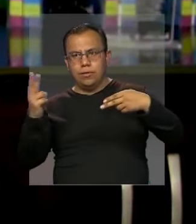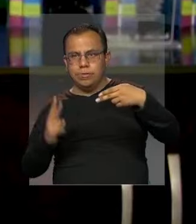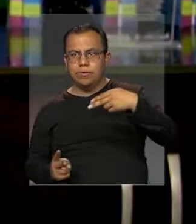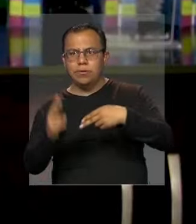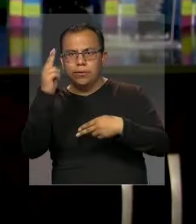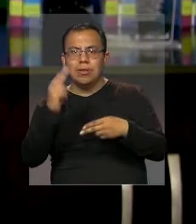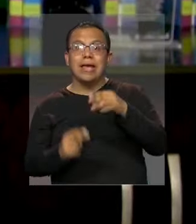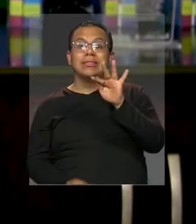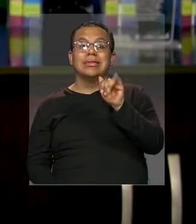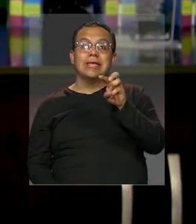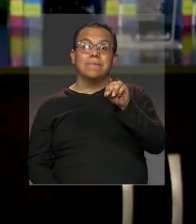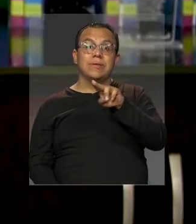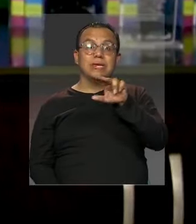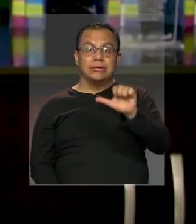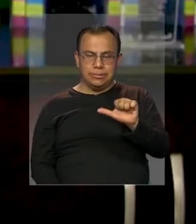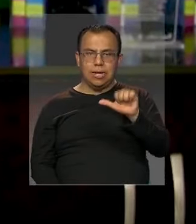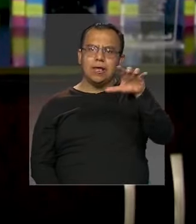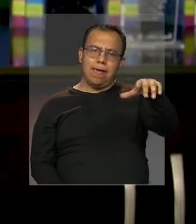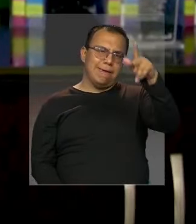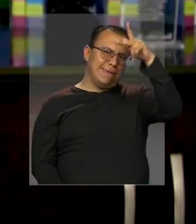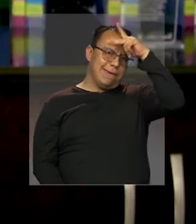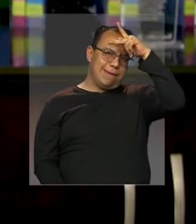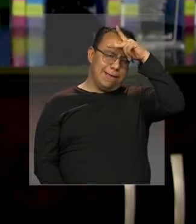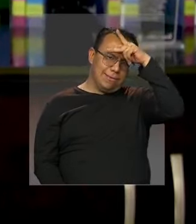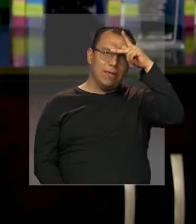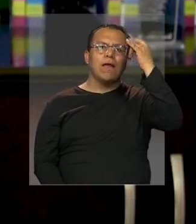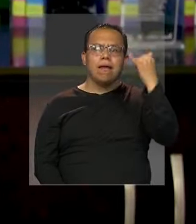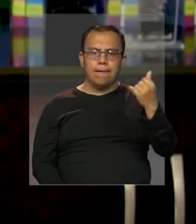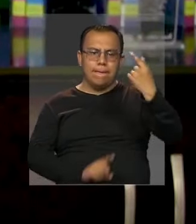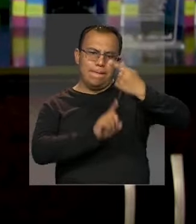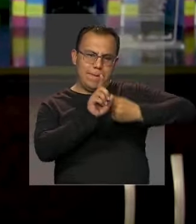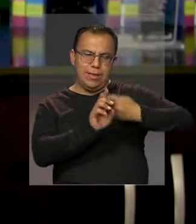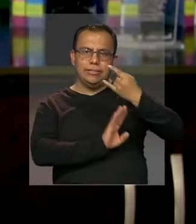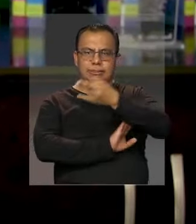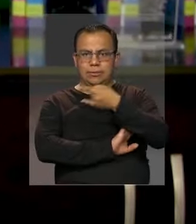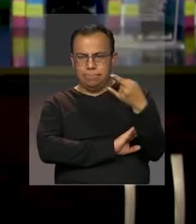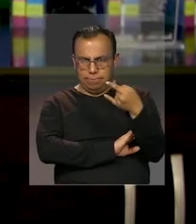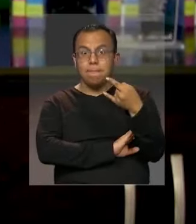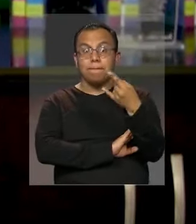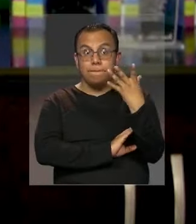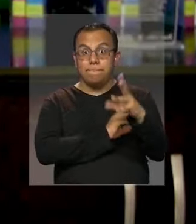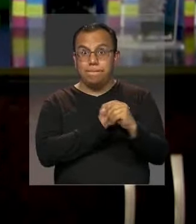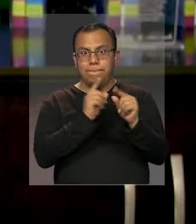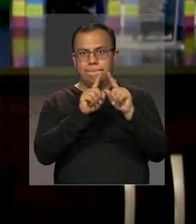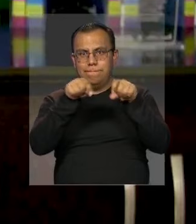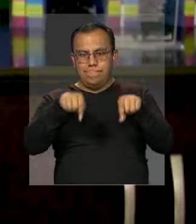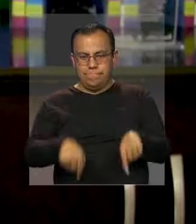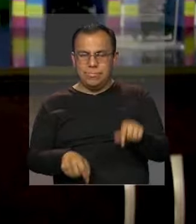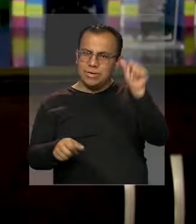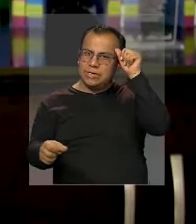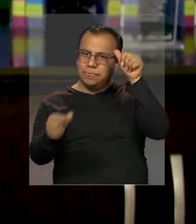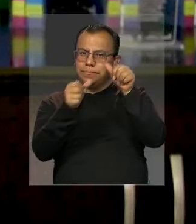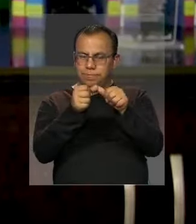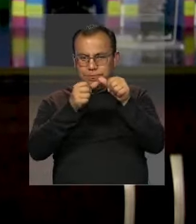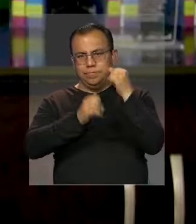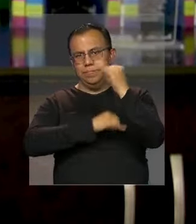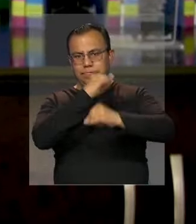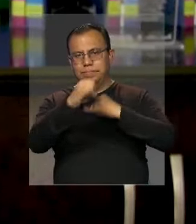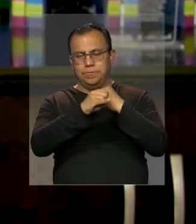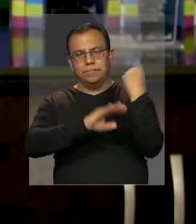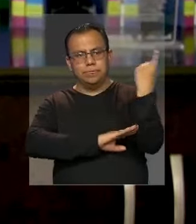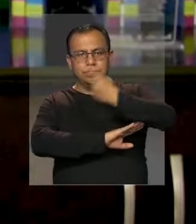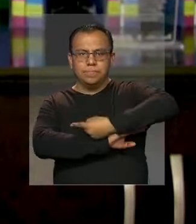en Timisa, en Lago Timisa, en Kennedy, durante el mes de marzo, además con ocasión de nuestra conmemoración del